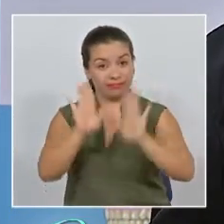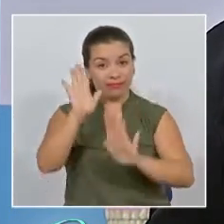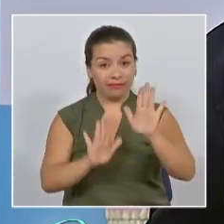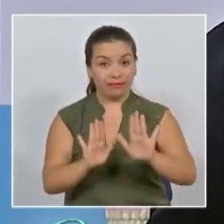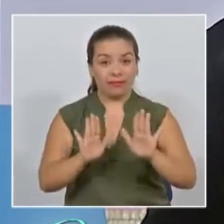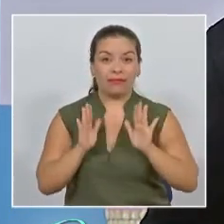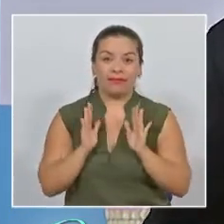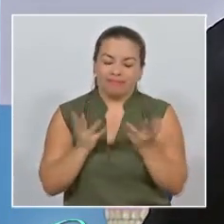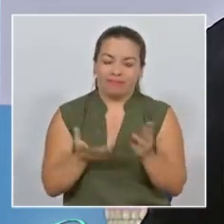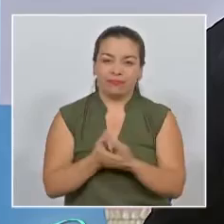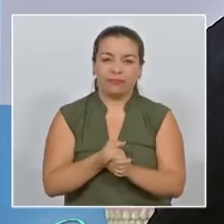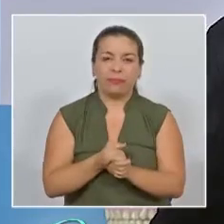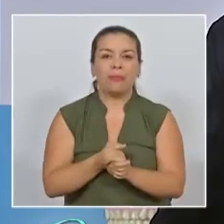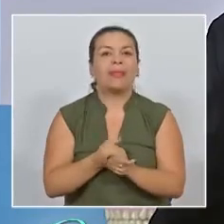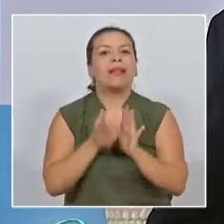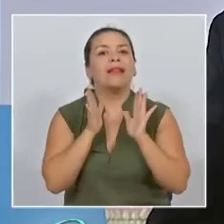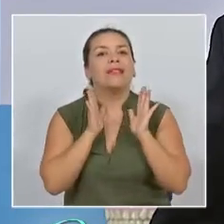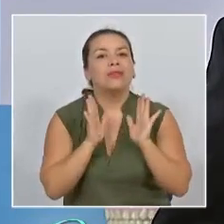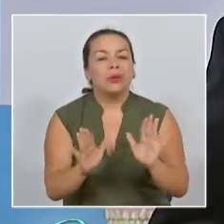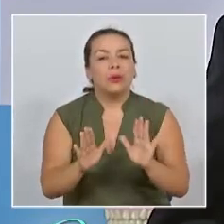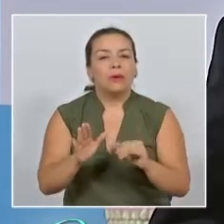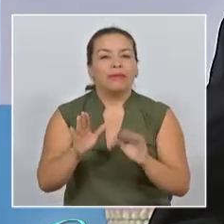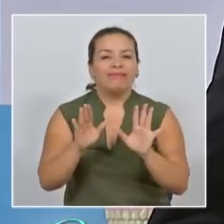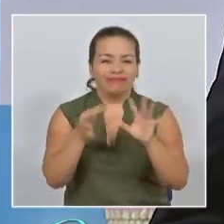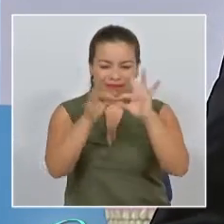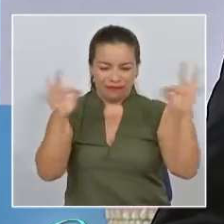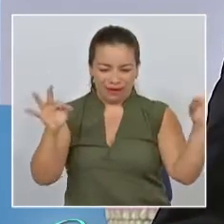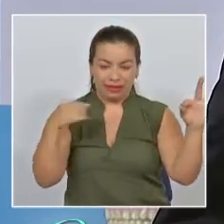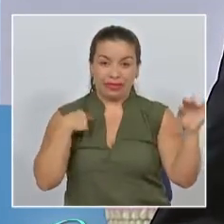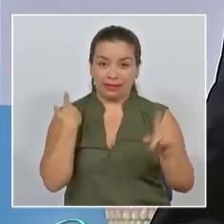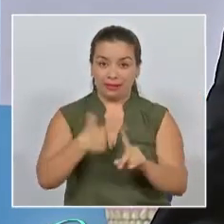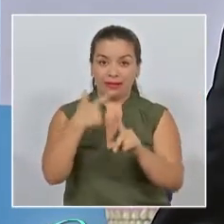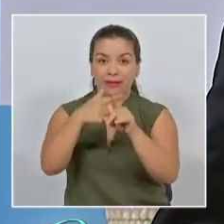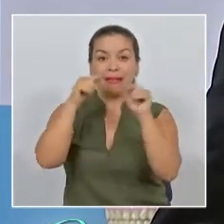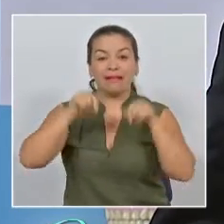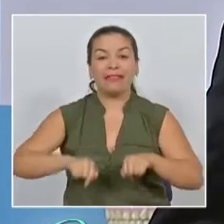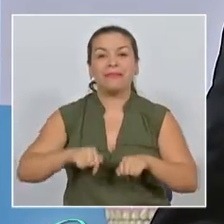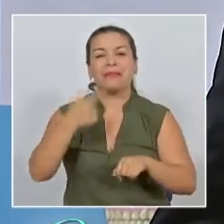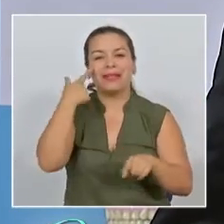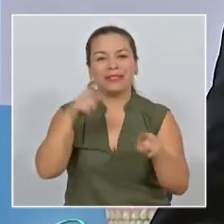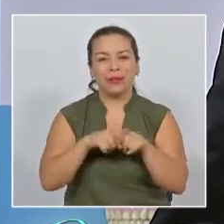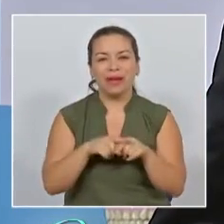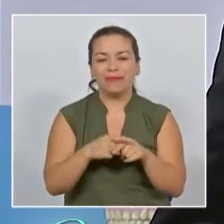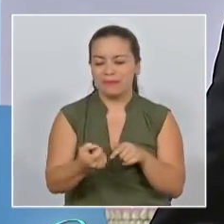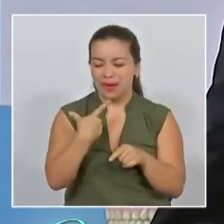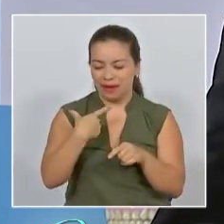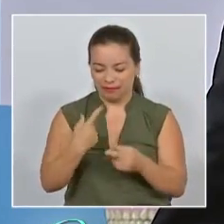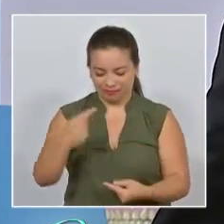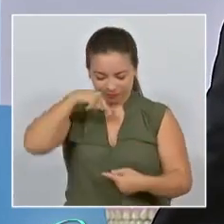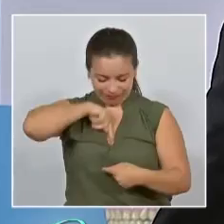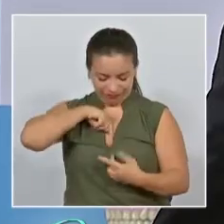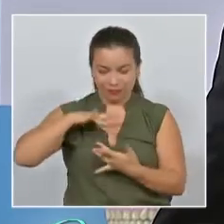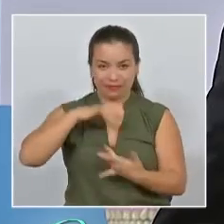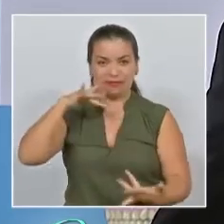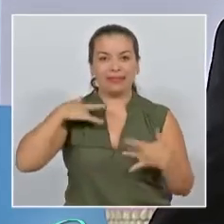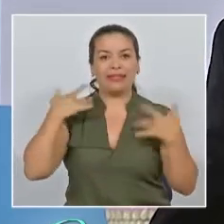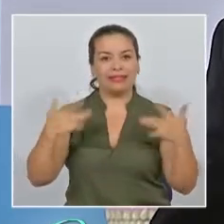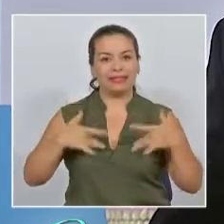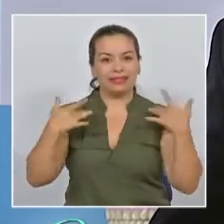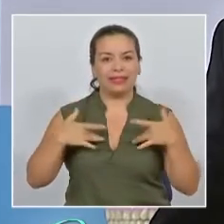tanta audiencia. Nuestra píldora de optimismo hace parte, digamos que, de la medicina del alma, importante para